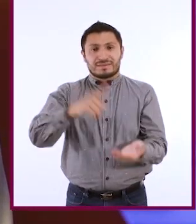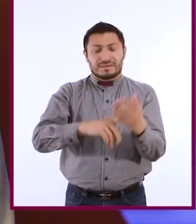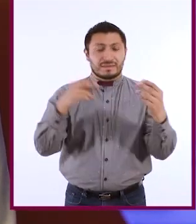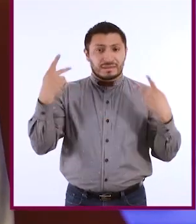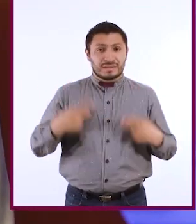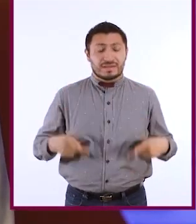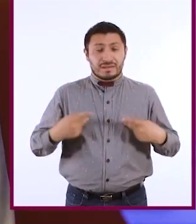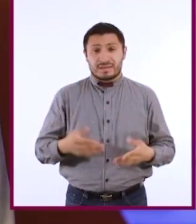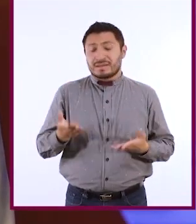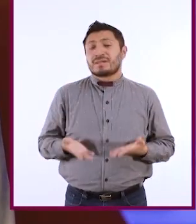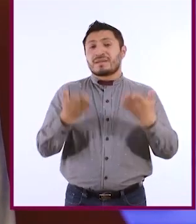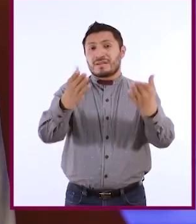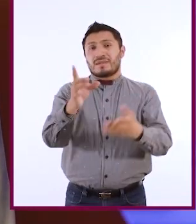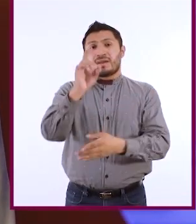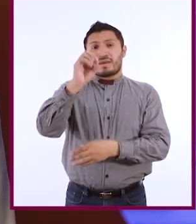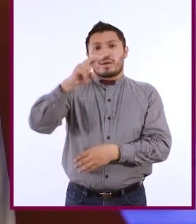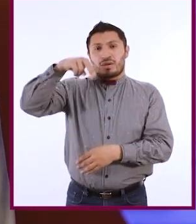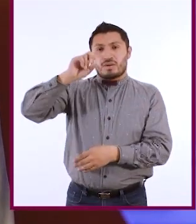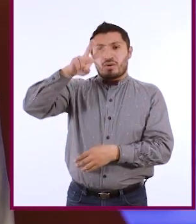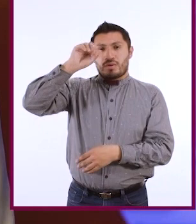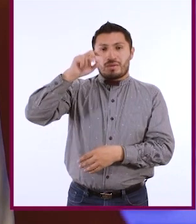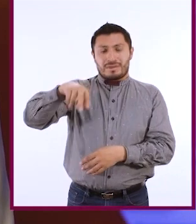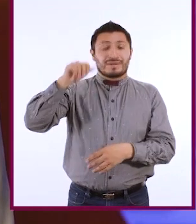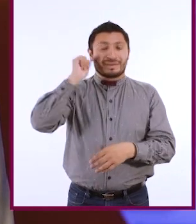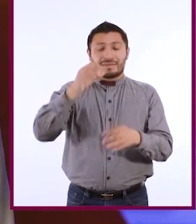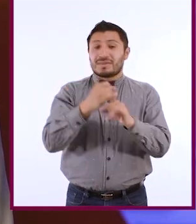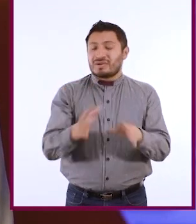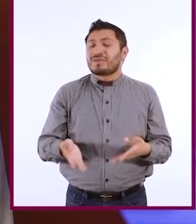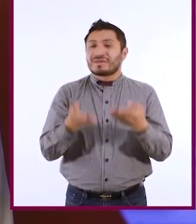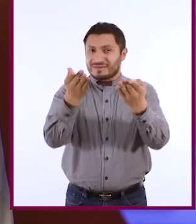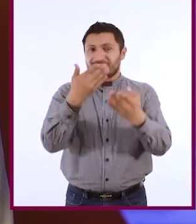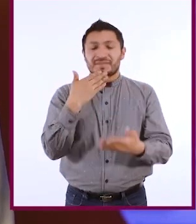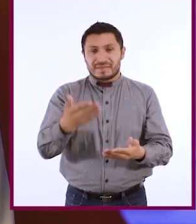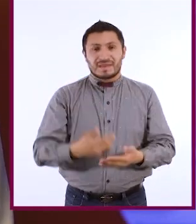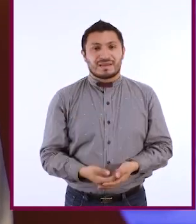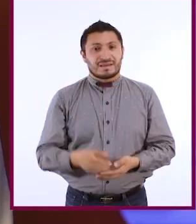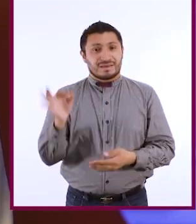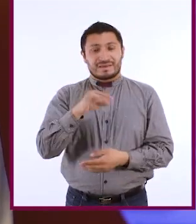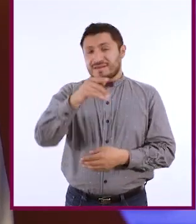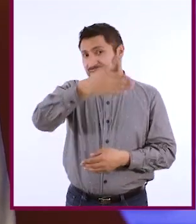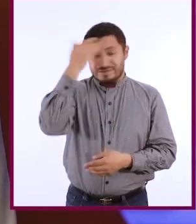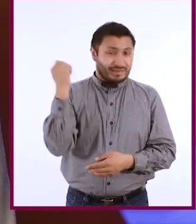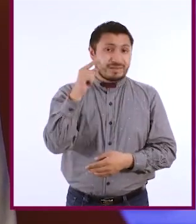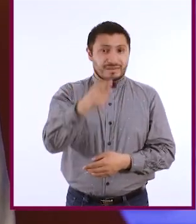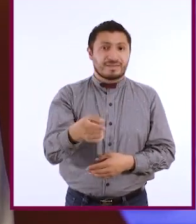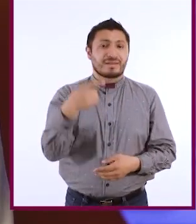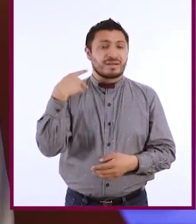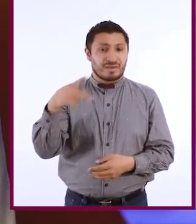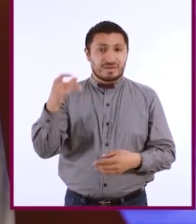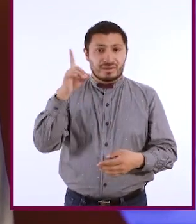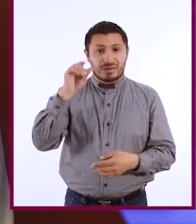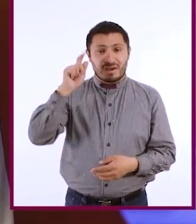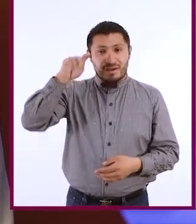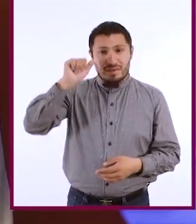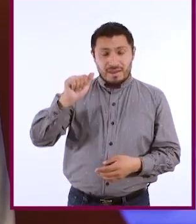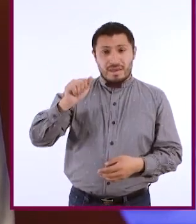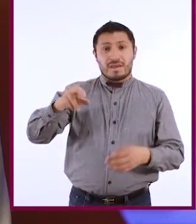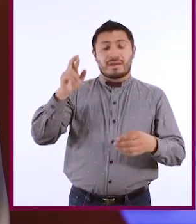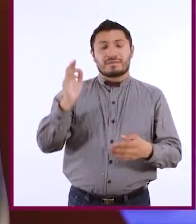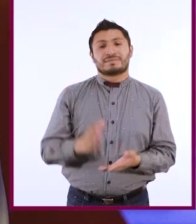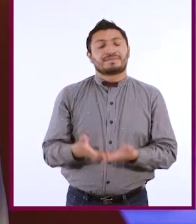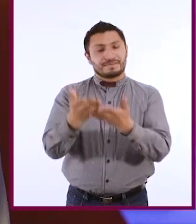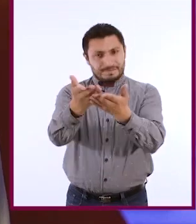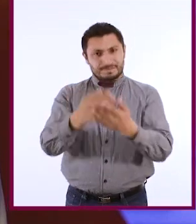personas. Vamos con Donovan, que nos va a dar información siempre fresca y sin rodeos. Por si todavía no lo saben, lo suyo es la data y el reportaje.